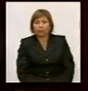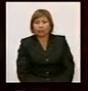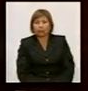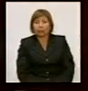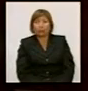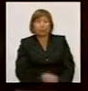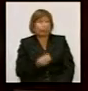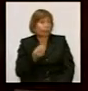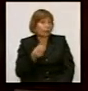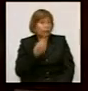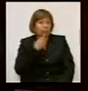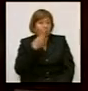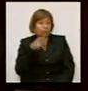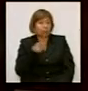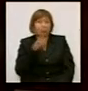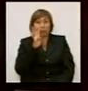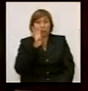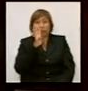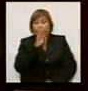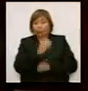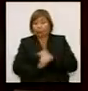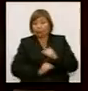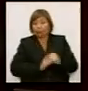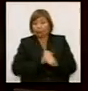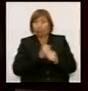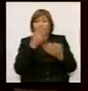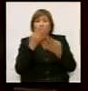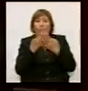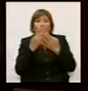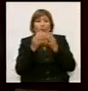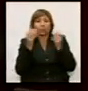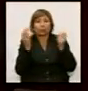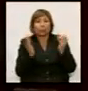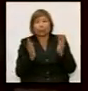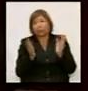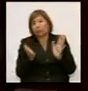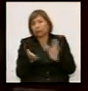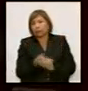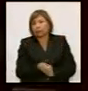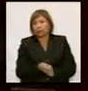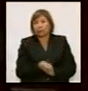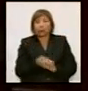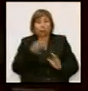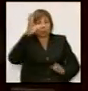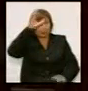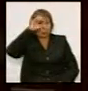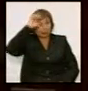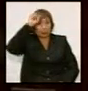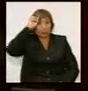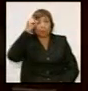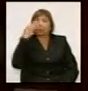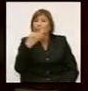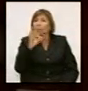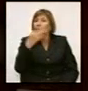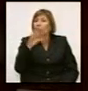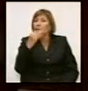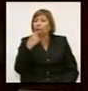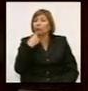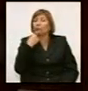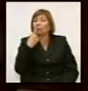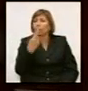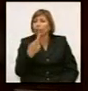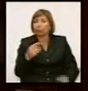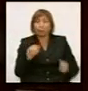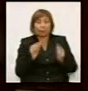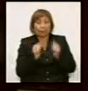porque esos 4 años estuvo encerrado, aun cuando la embajada siempre es un